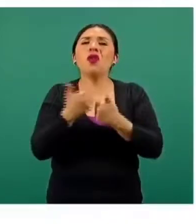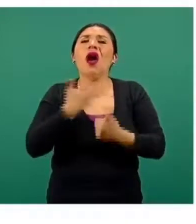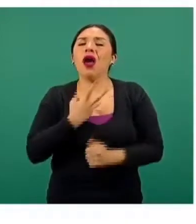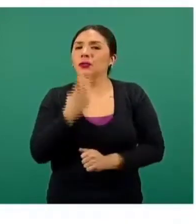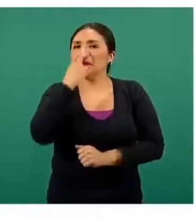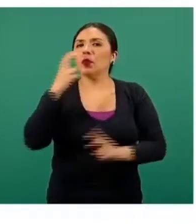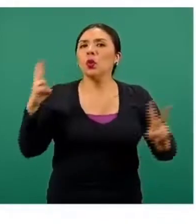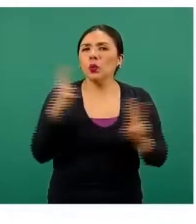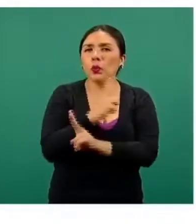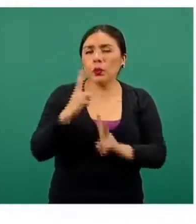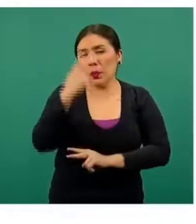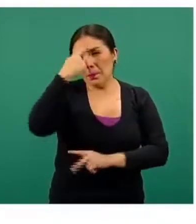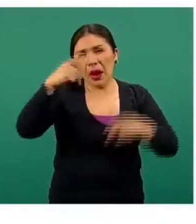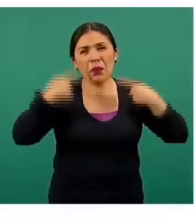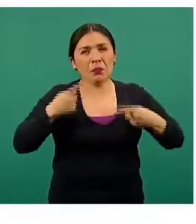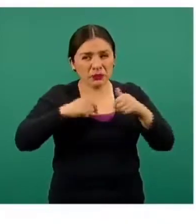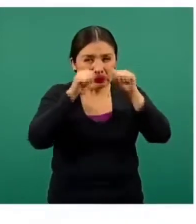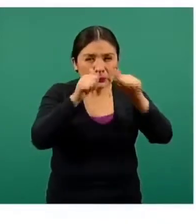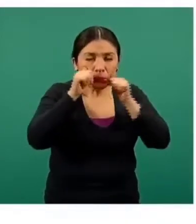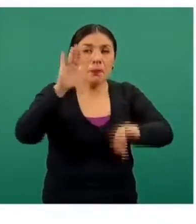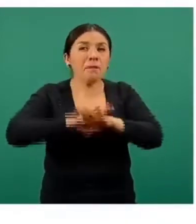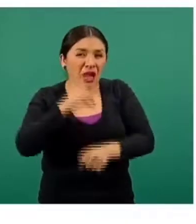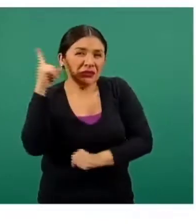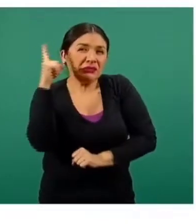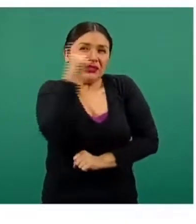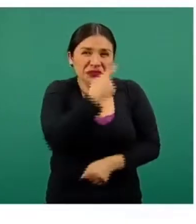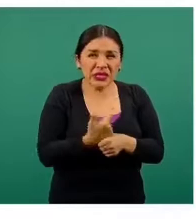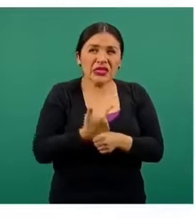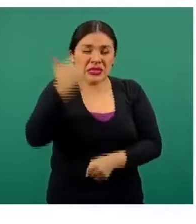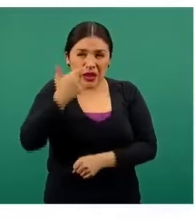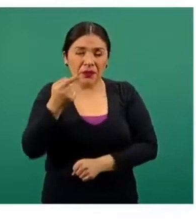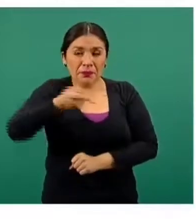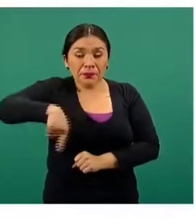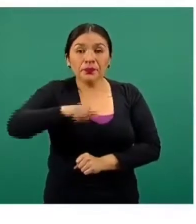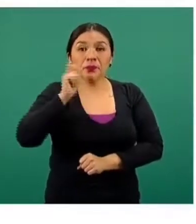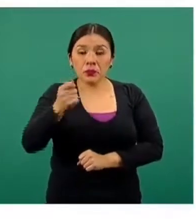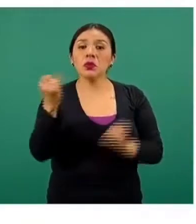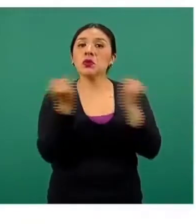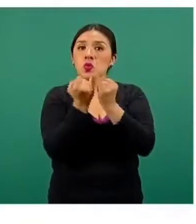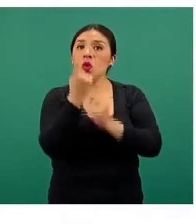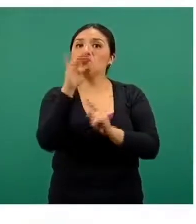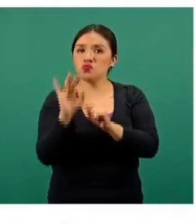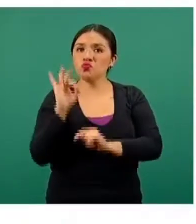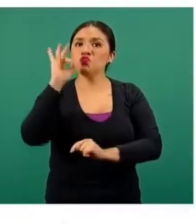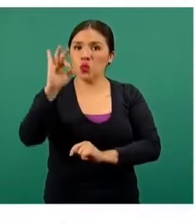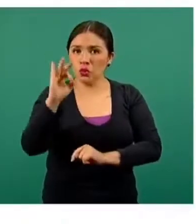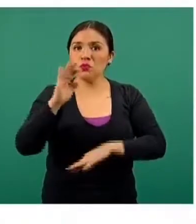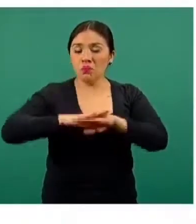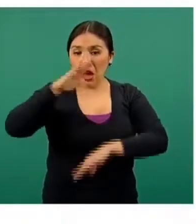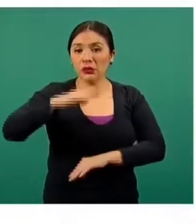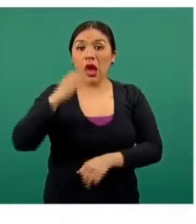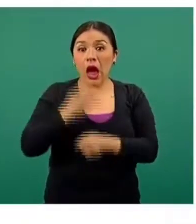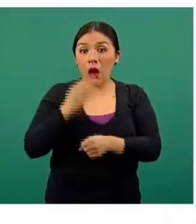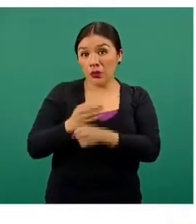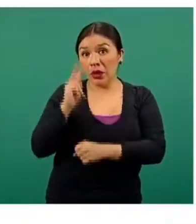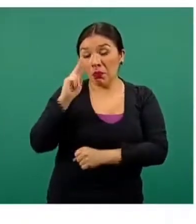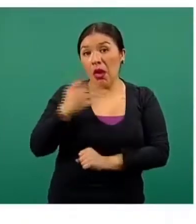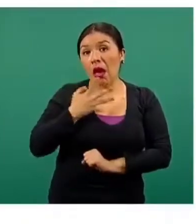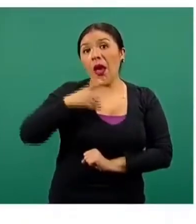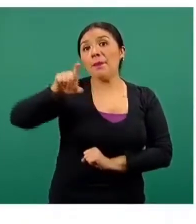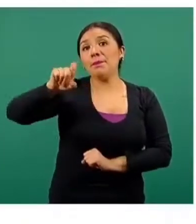pacientes más críticos, que tienen las mayores complicaciones. También el incremento de 1 punto porcentual, llegando este indicador nacional a